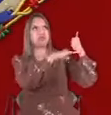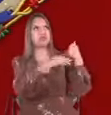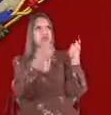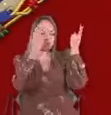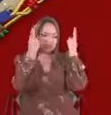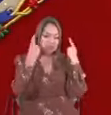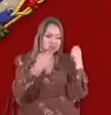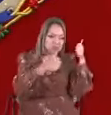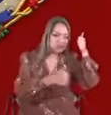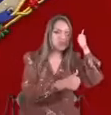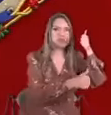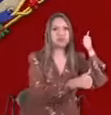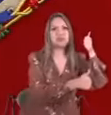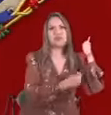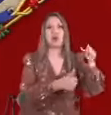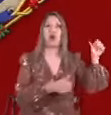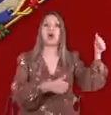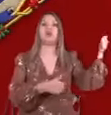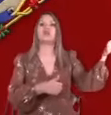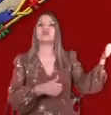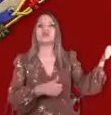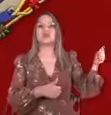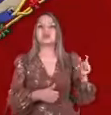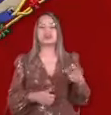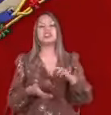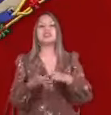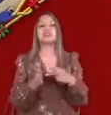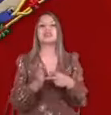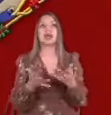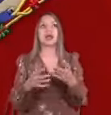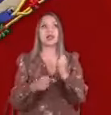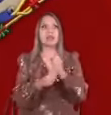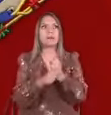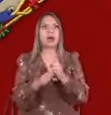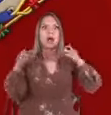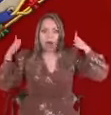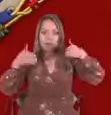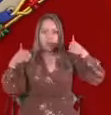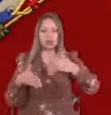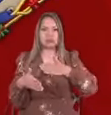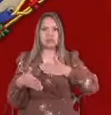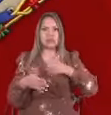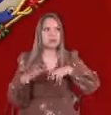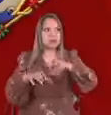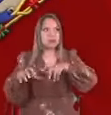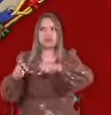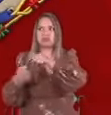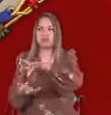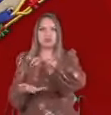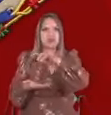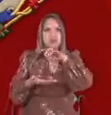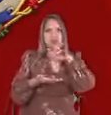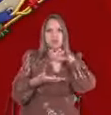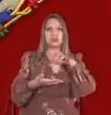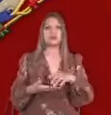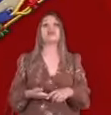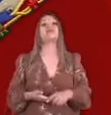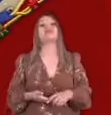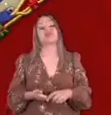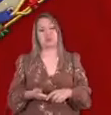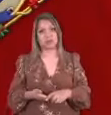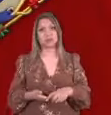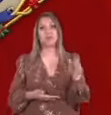electorales para cumplir solo a los intereses particulares. Han vendido el respaldo del pueblo en las urnas a cambio de bastiones